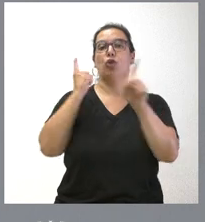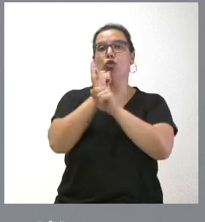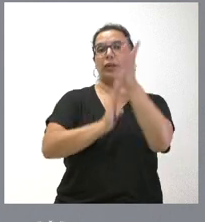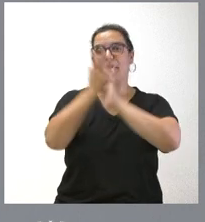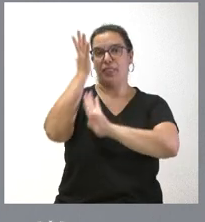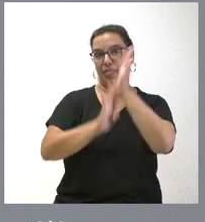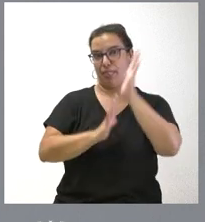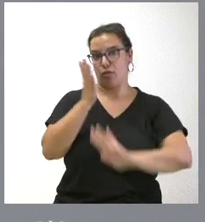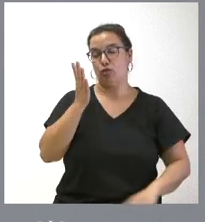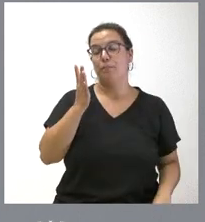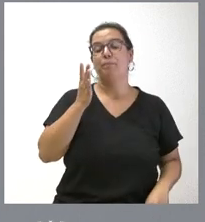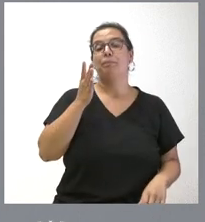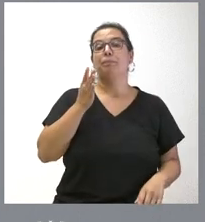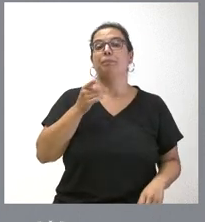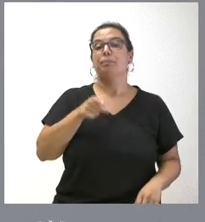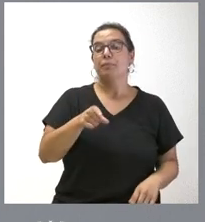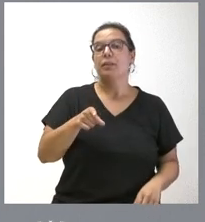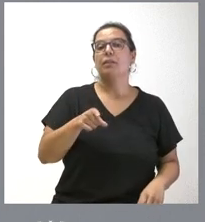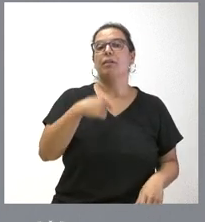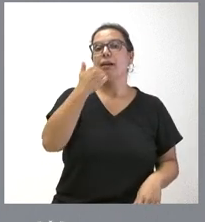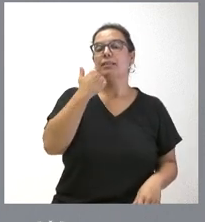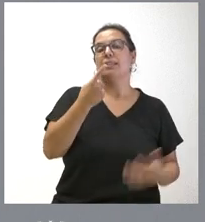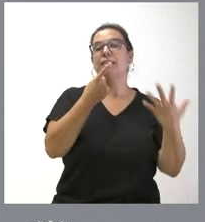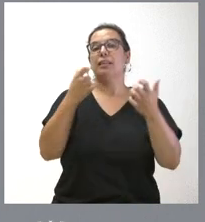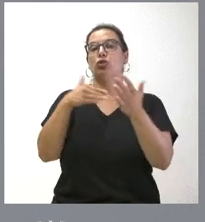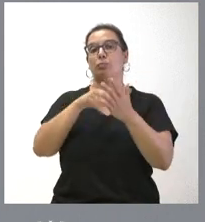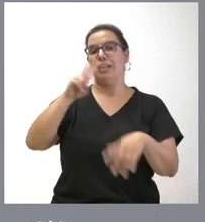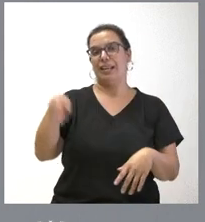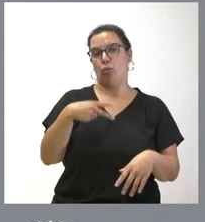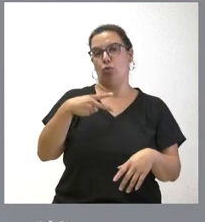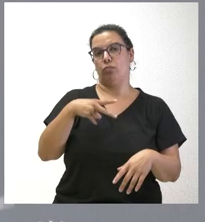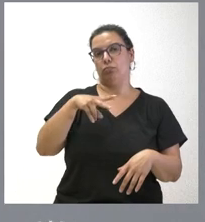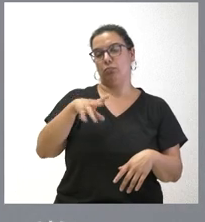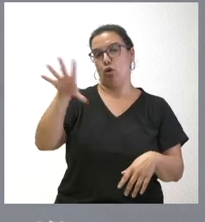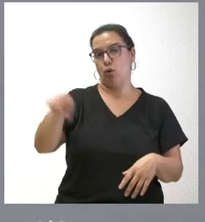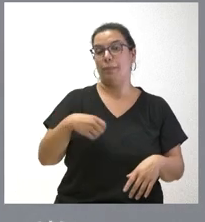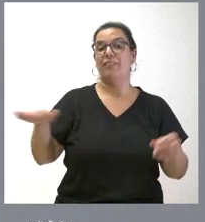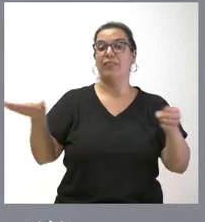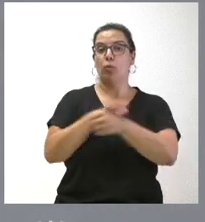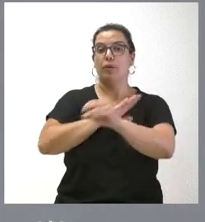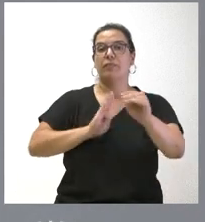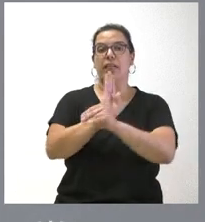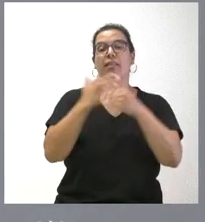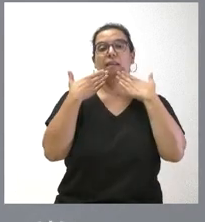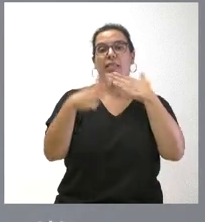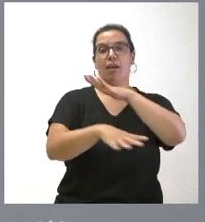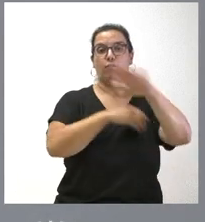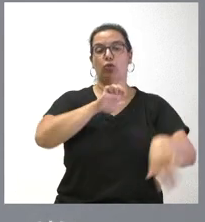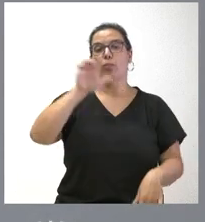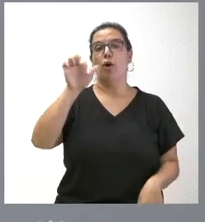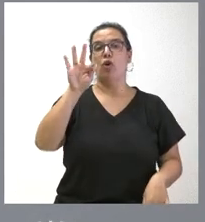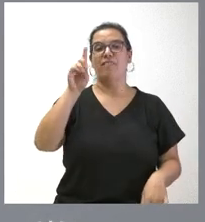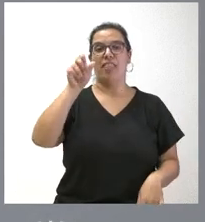forestales a esto se destinarán casi 600.000 euros en este caso financiados con fondos europeos feder